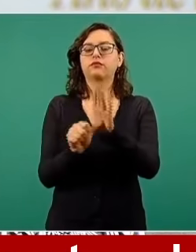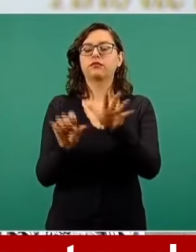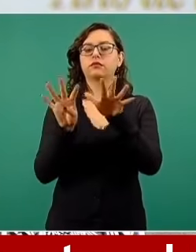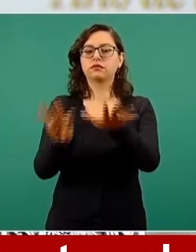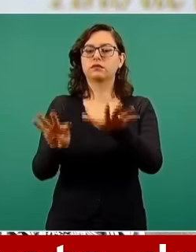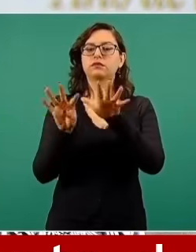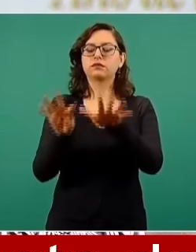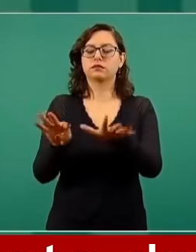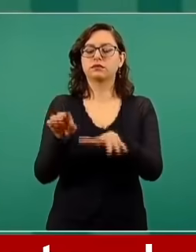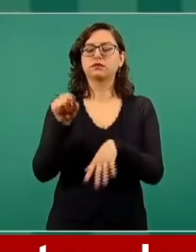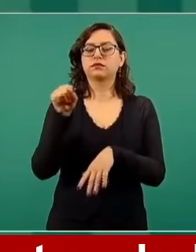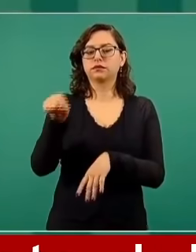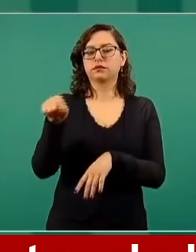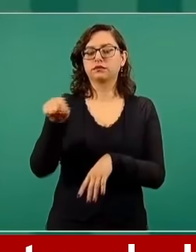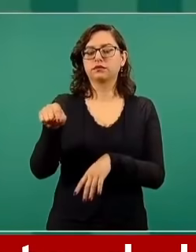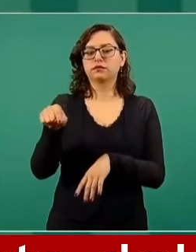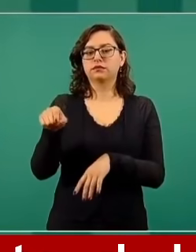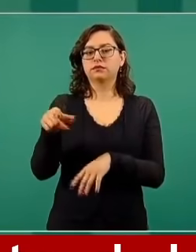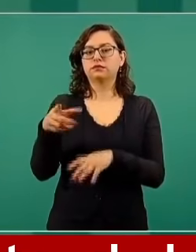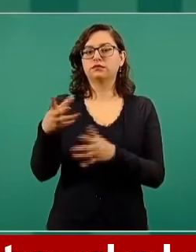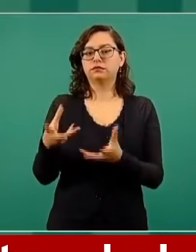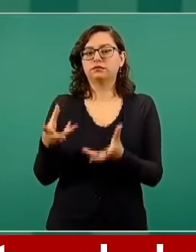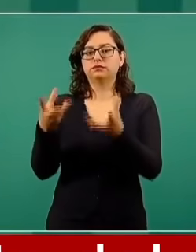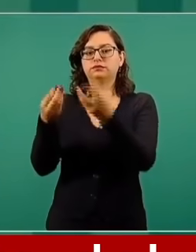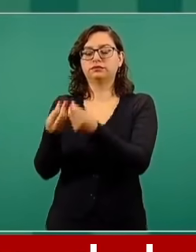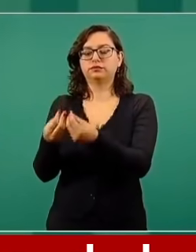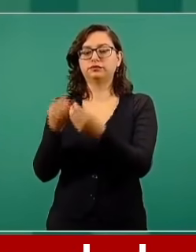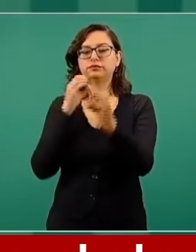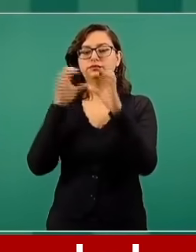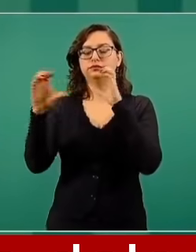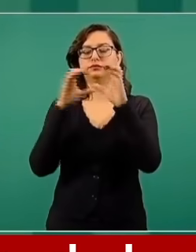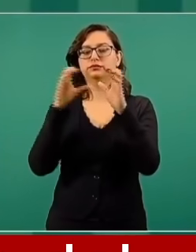ahora el de comunicación social